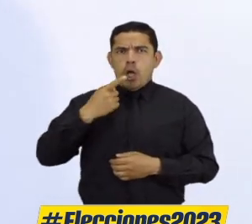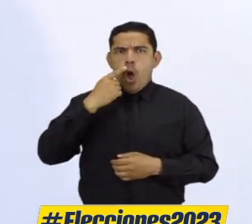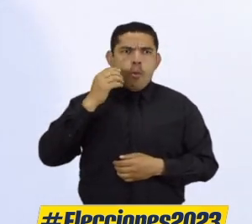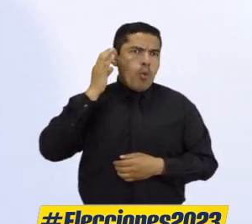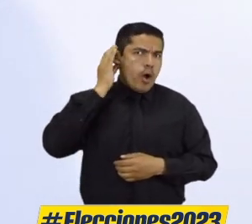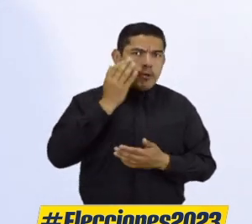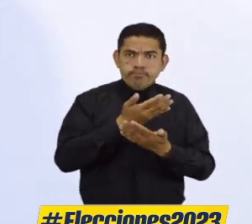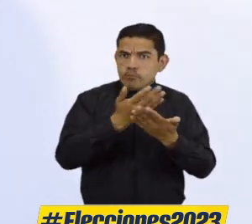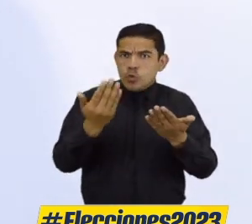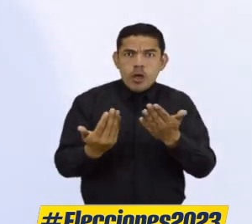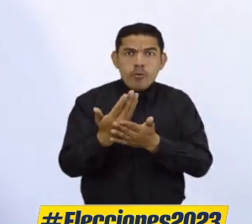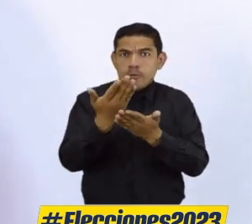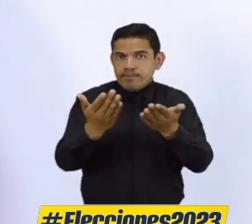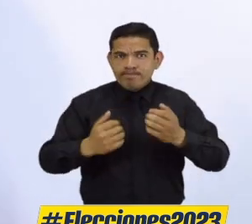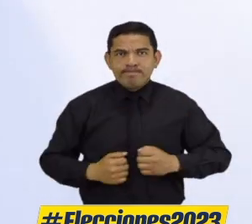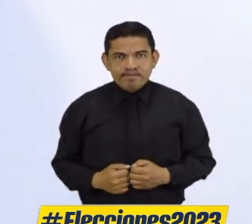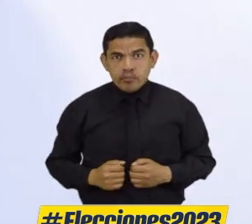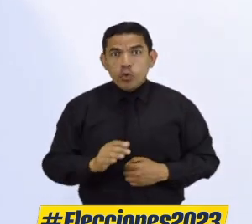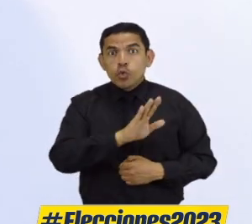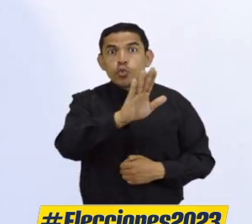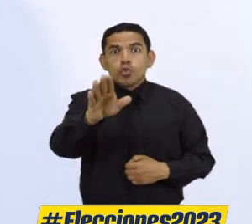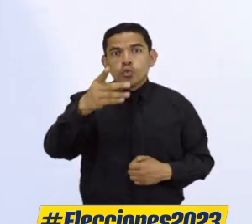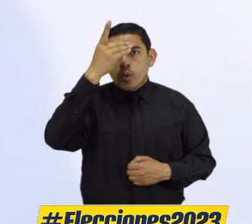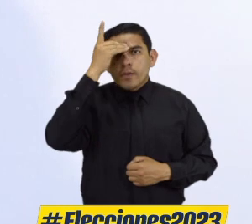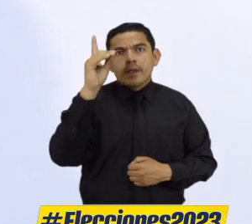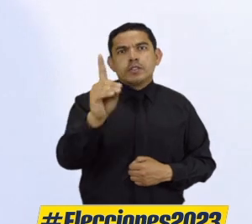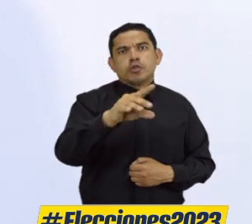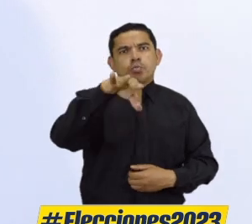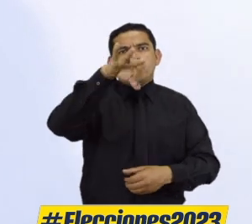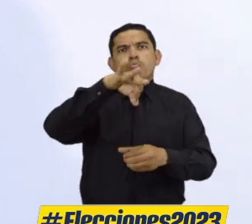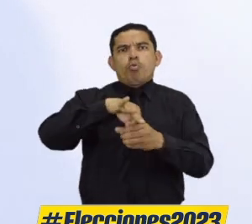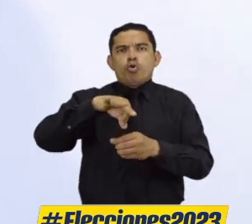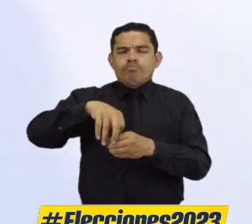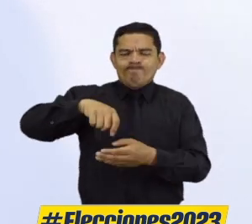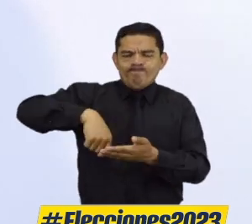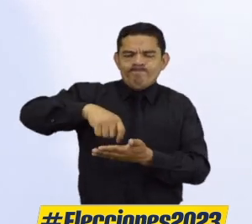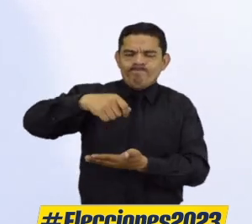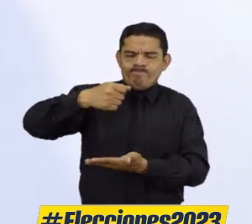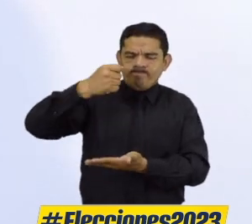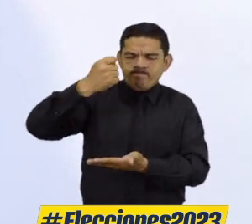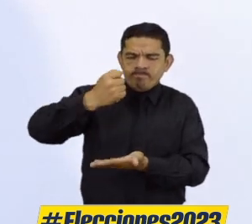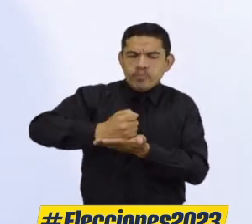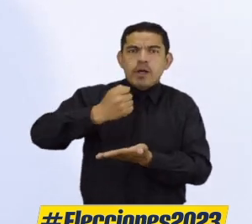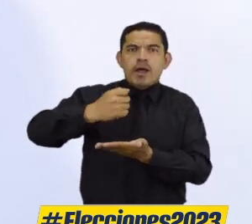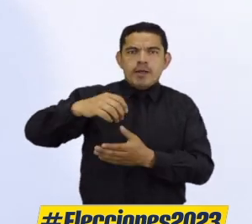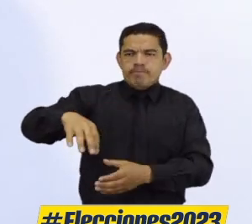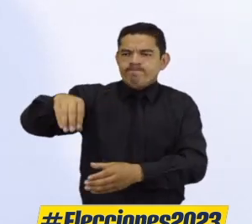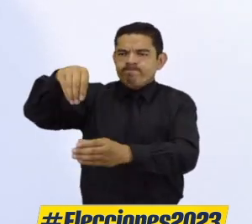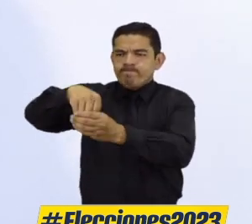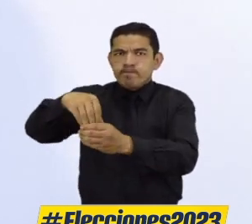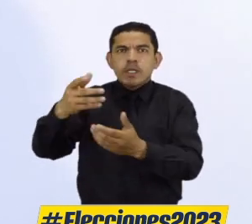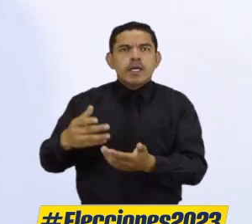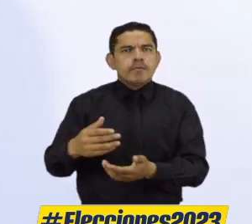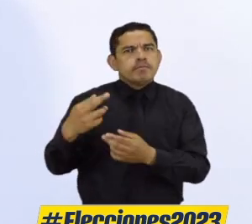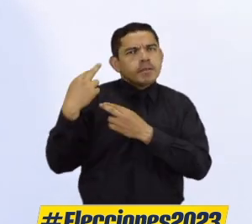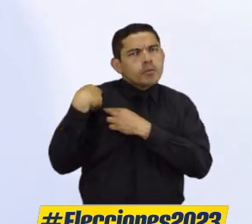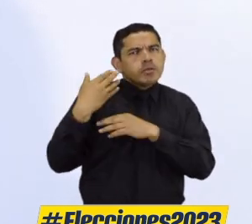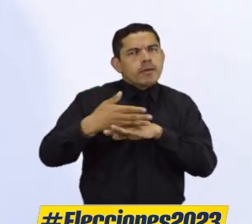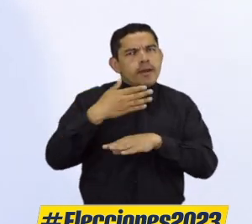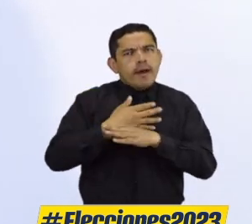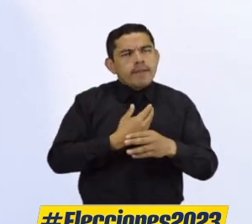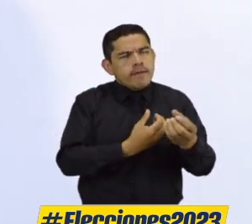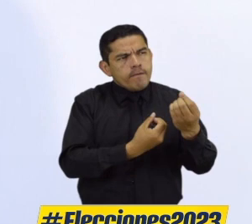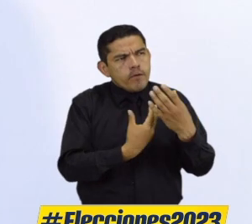de la República, pues está en las manos de los ecuatorianos y ecuatorianas elegir de forma responsable, informada